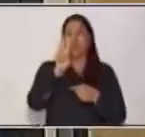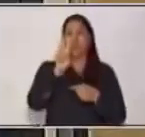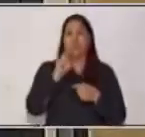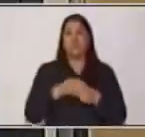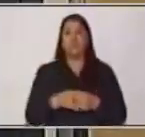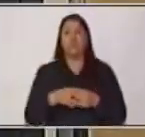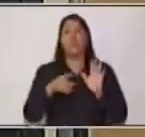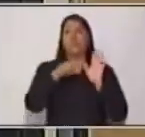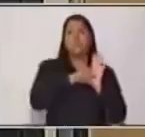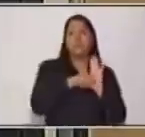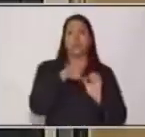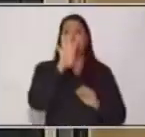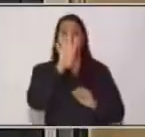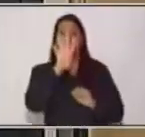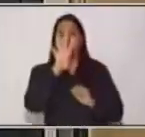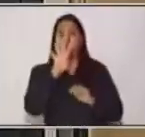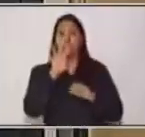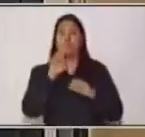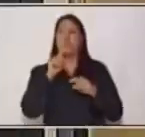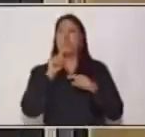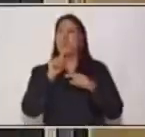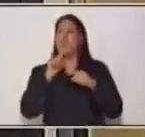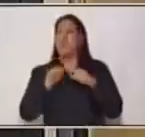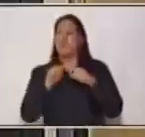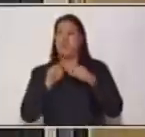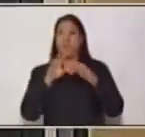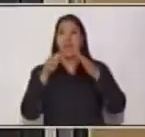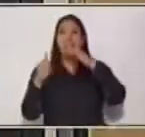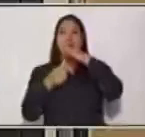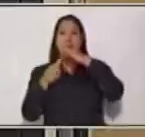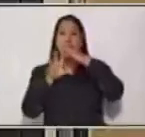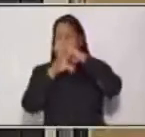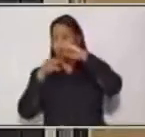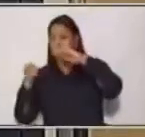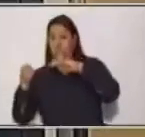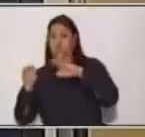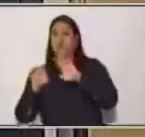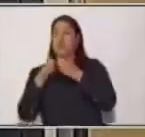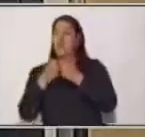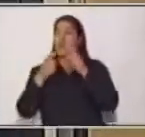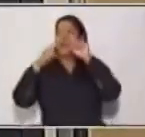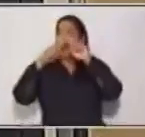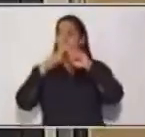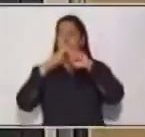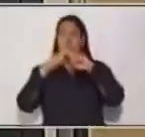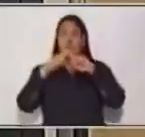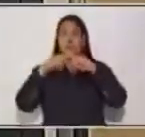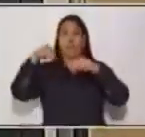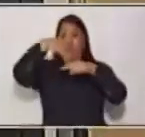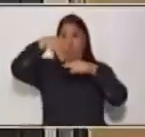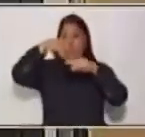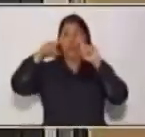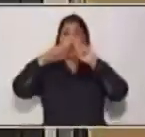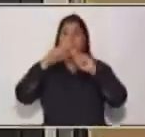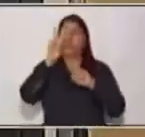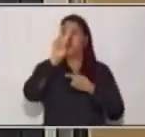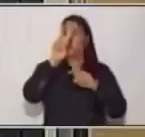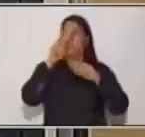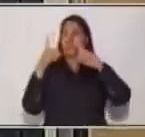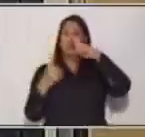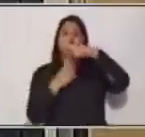menos 4, que es el divisor, lo colocamos en el denominador. Al escribirlo así, lo estamos escribiendo como